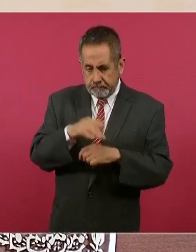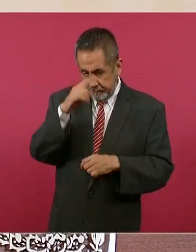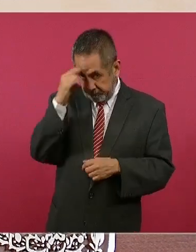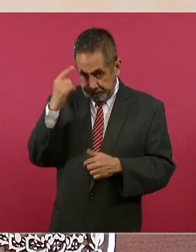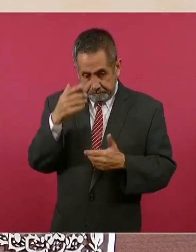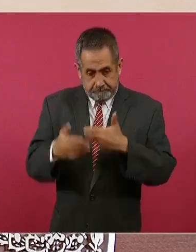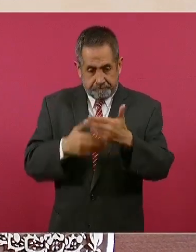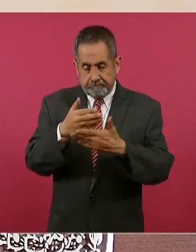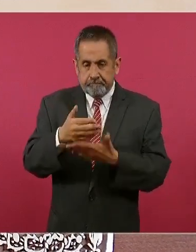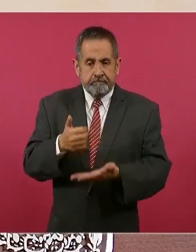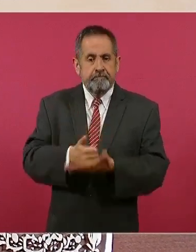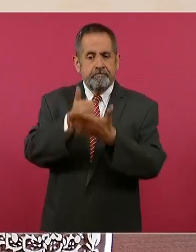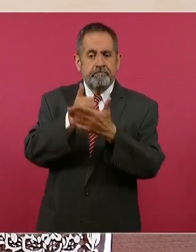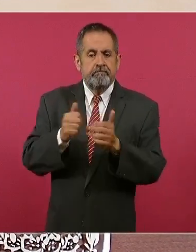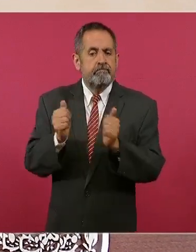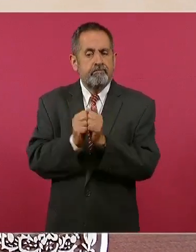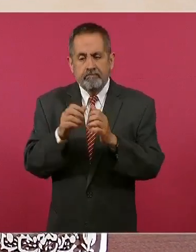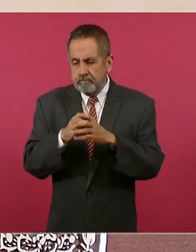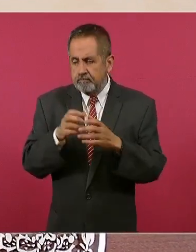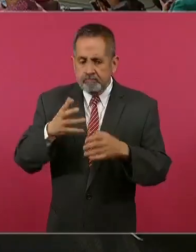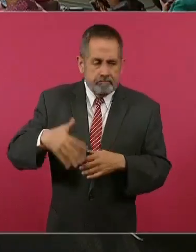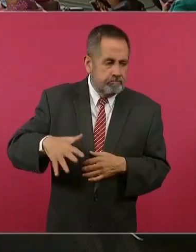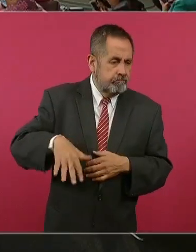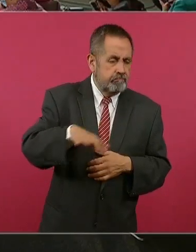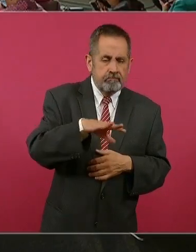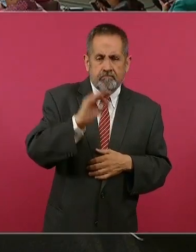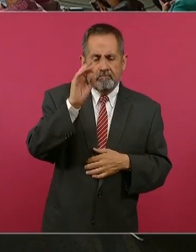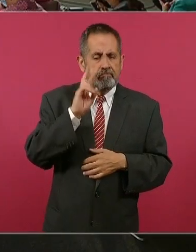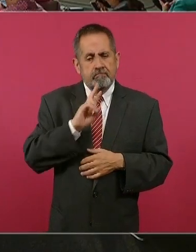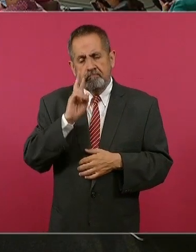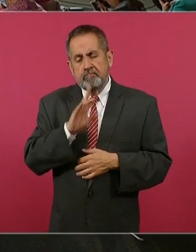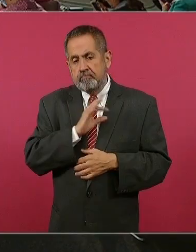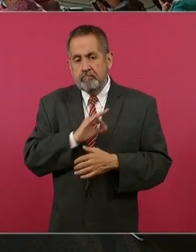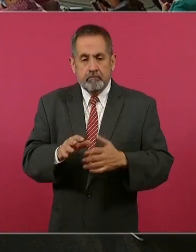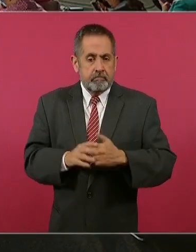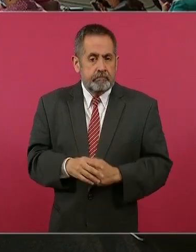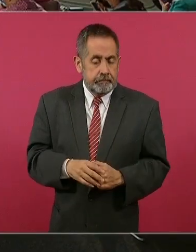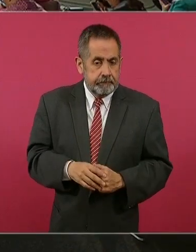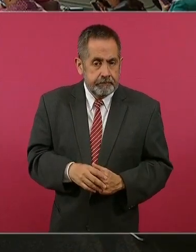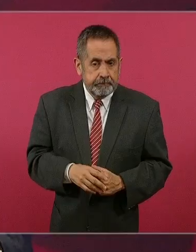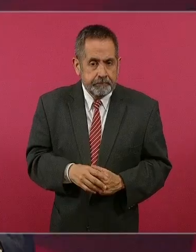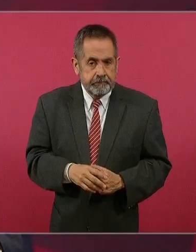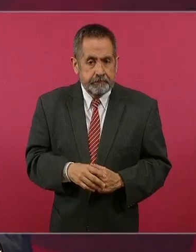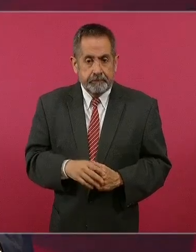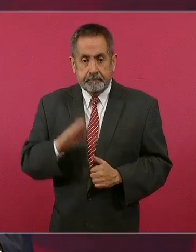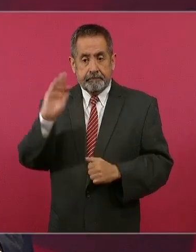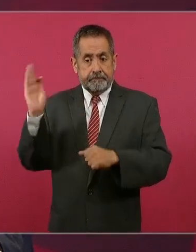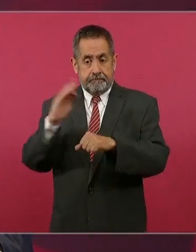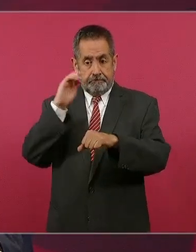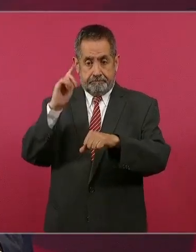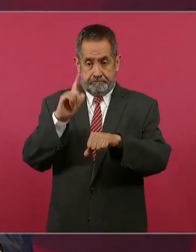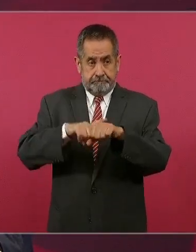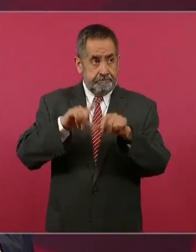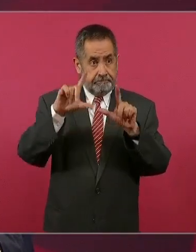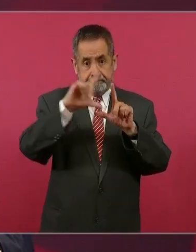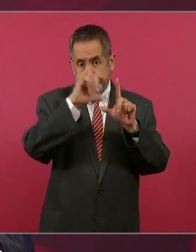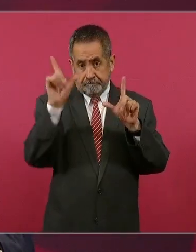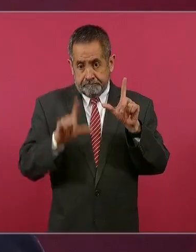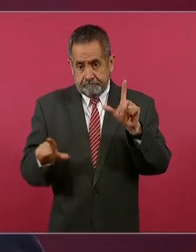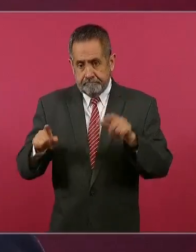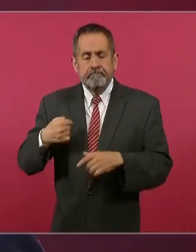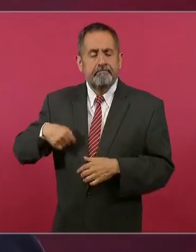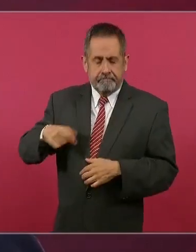facilitar, ayudar en la búsqueda de desaparecidos. A nivel federal